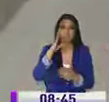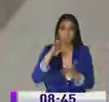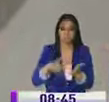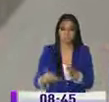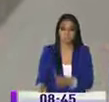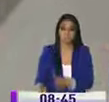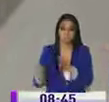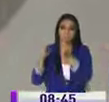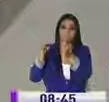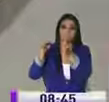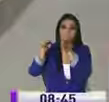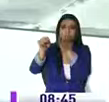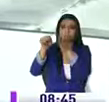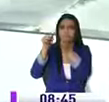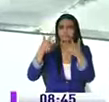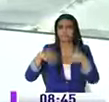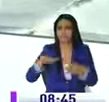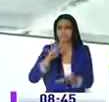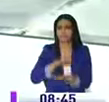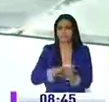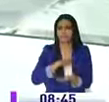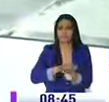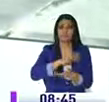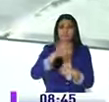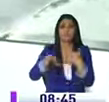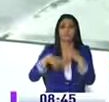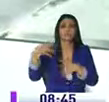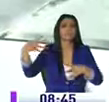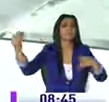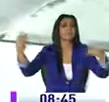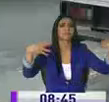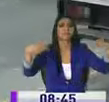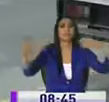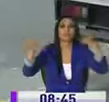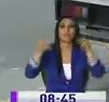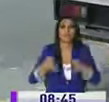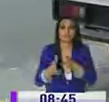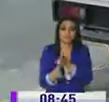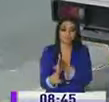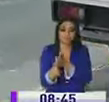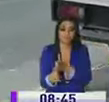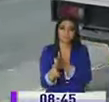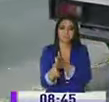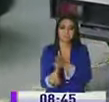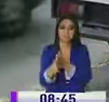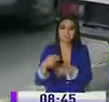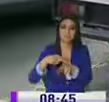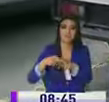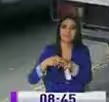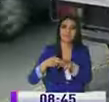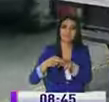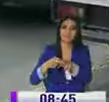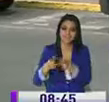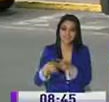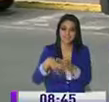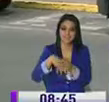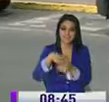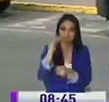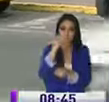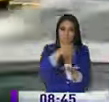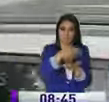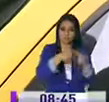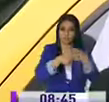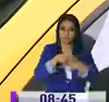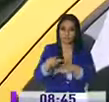volvió la normalidad todos se fueron sólo se quedaron en el sitio socios una cooperativa de taxis que tienen su parada en los exteriores del centro